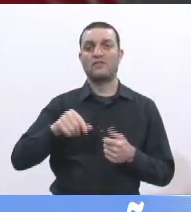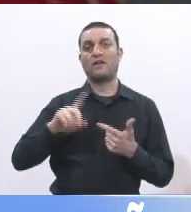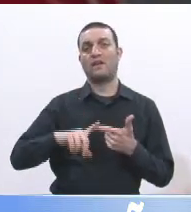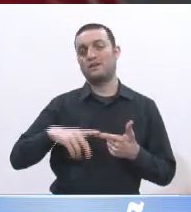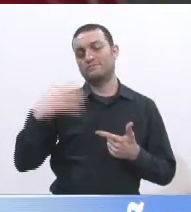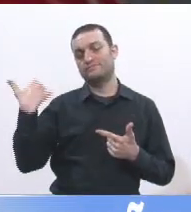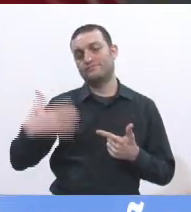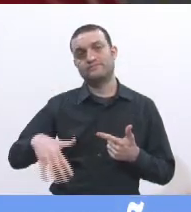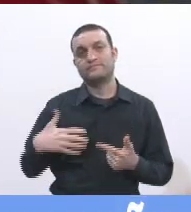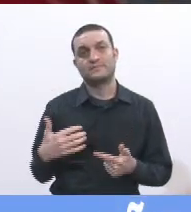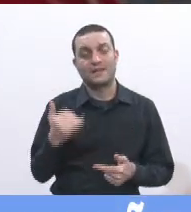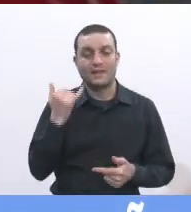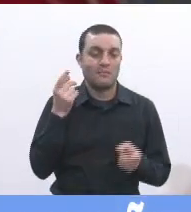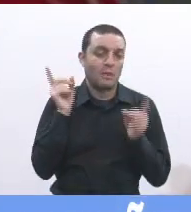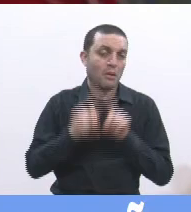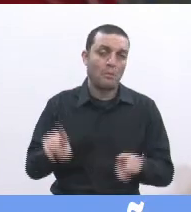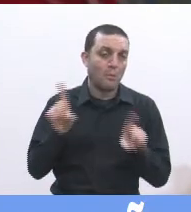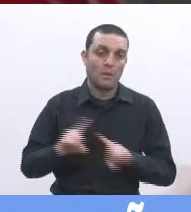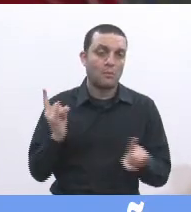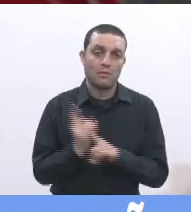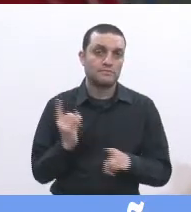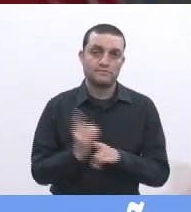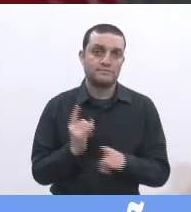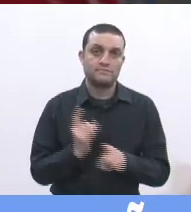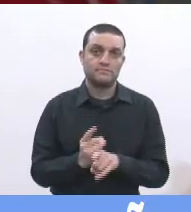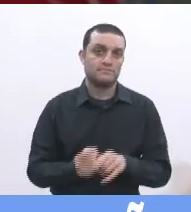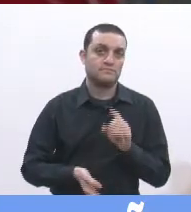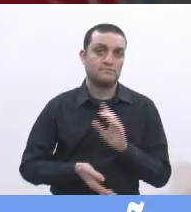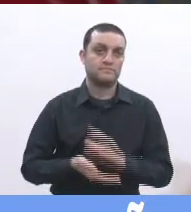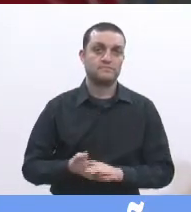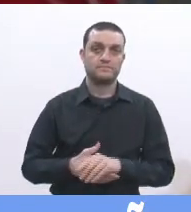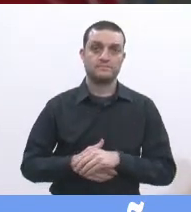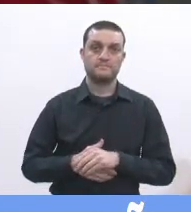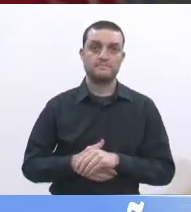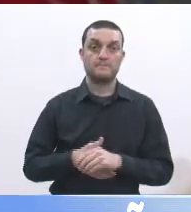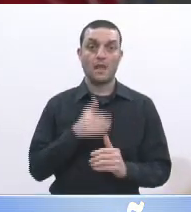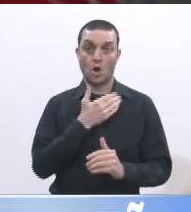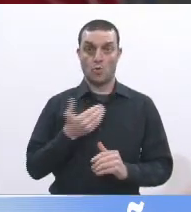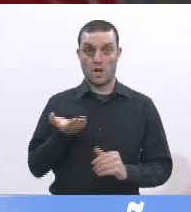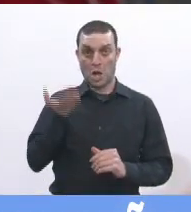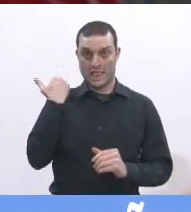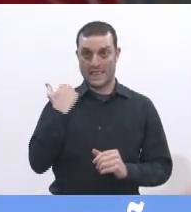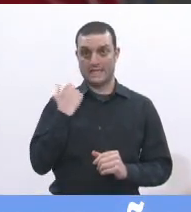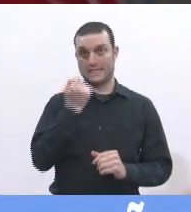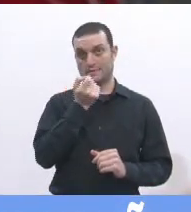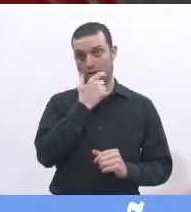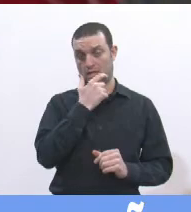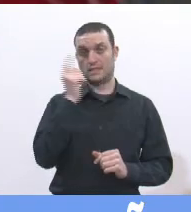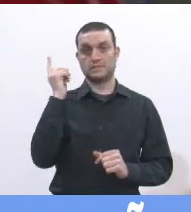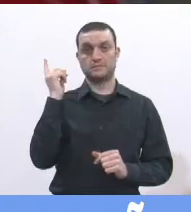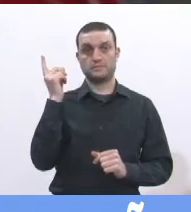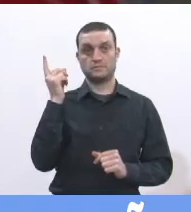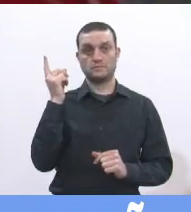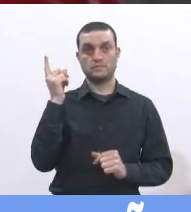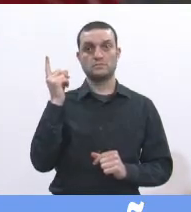salió la sentencia de la Corte, el gobierno anterior llevó al cumplimiento